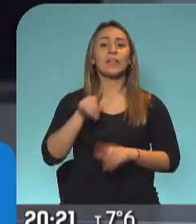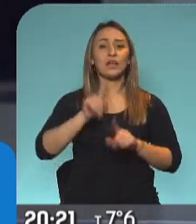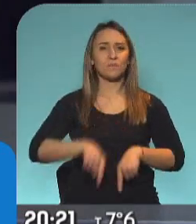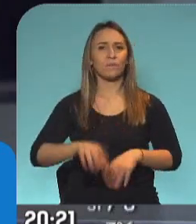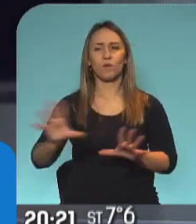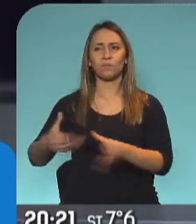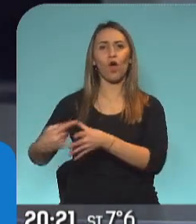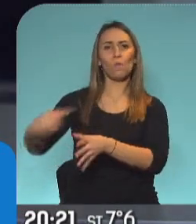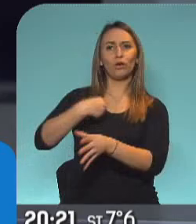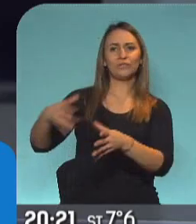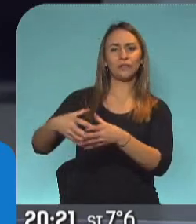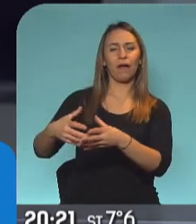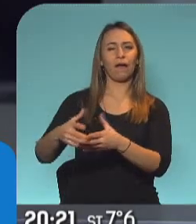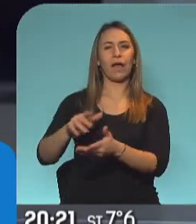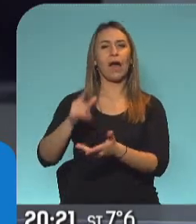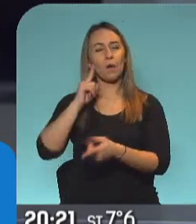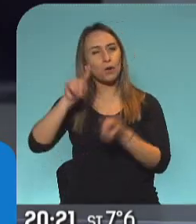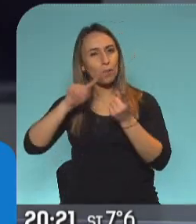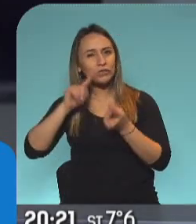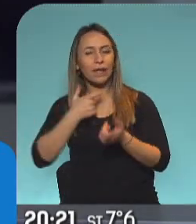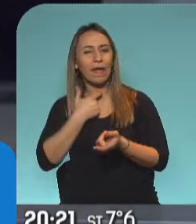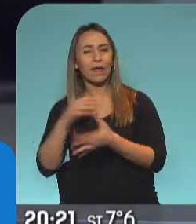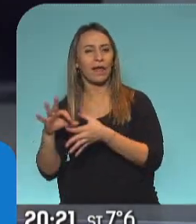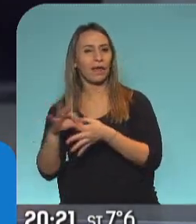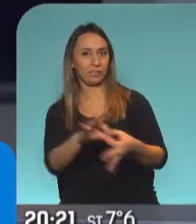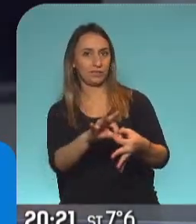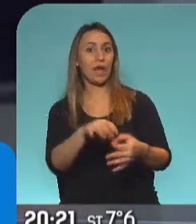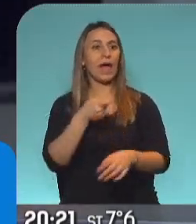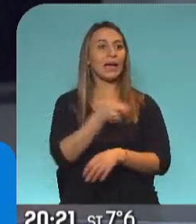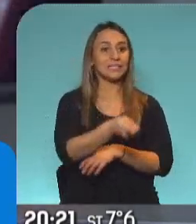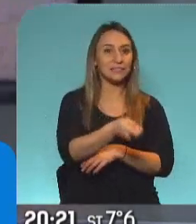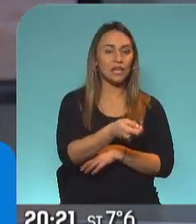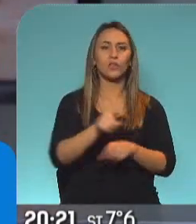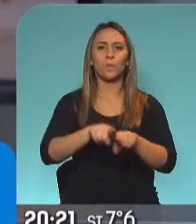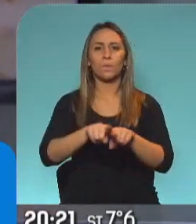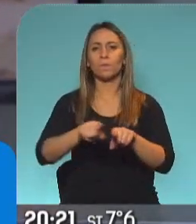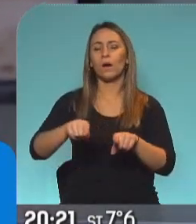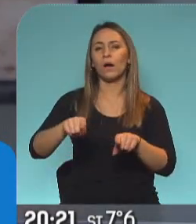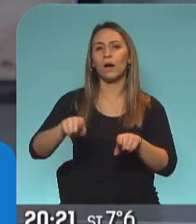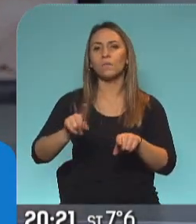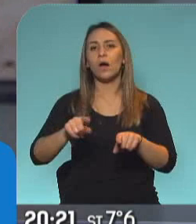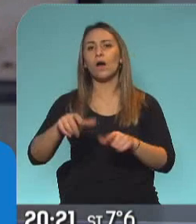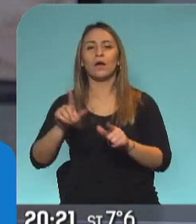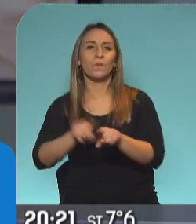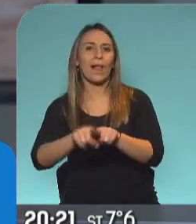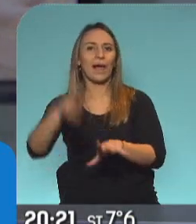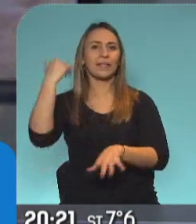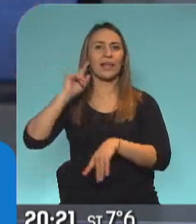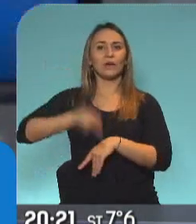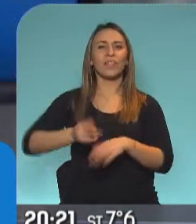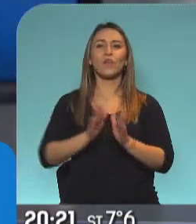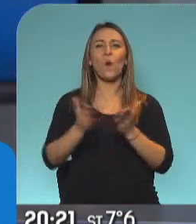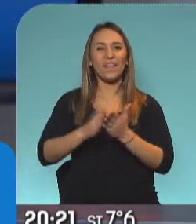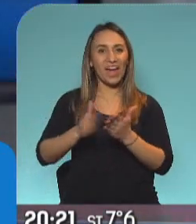fue relacionar este asesinato con la idea de volver a instalar en agenda la causa de las fotocopias de los cuadernos, que en un